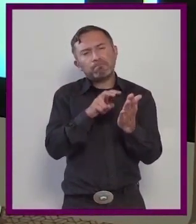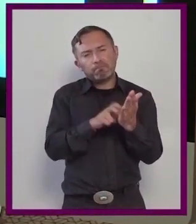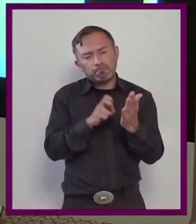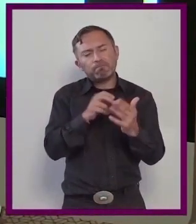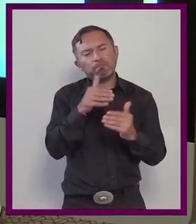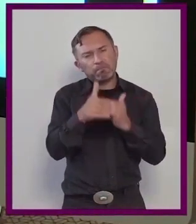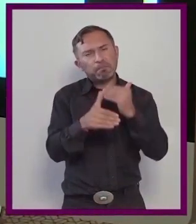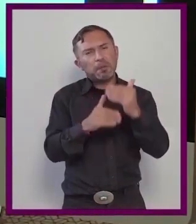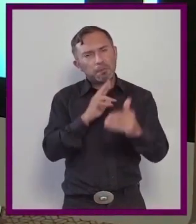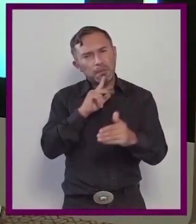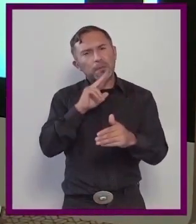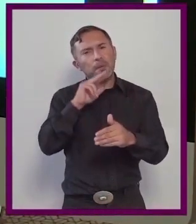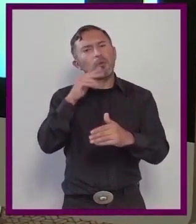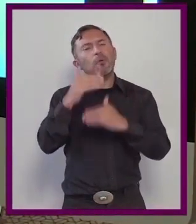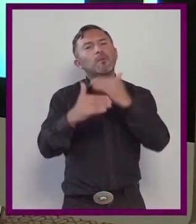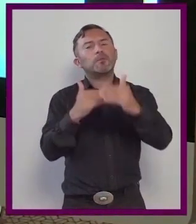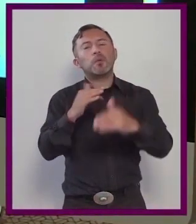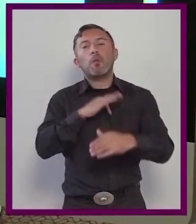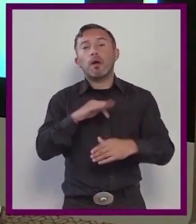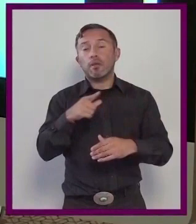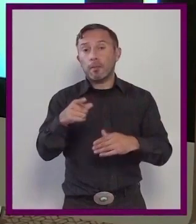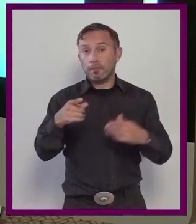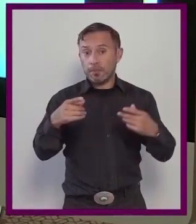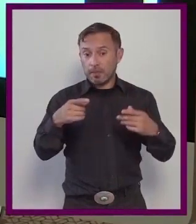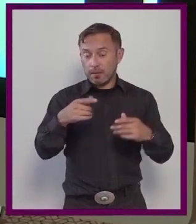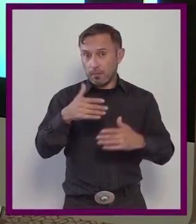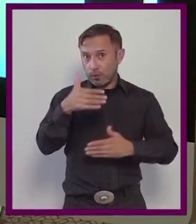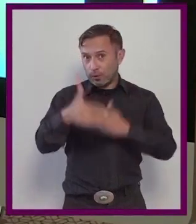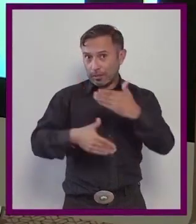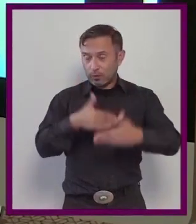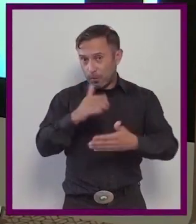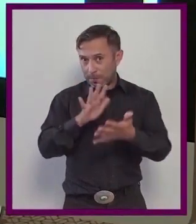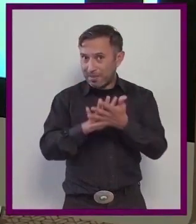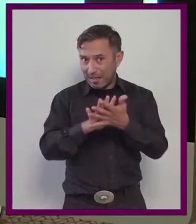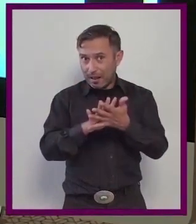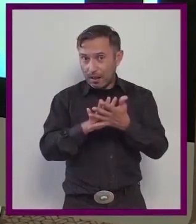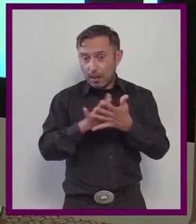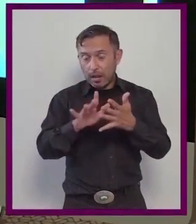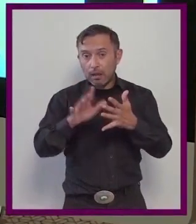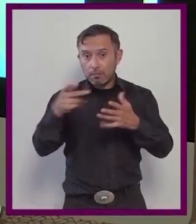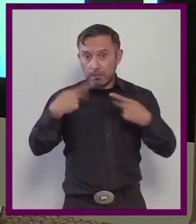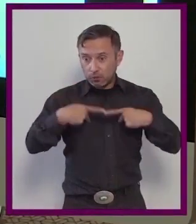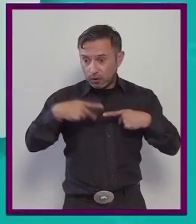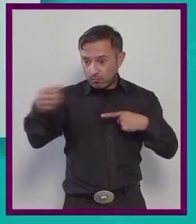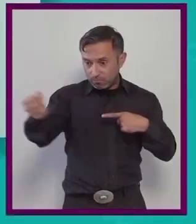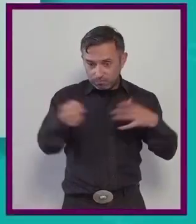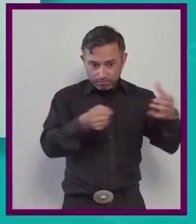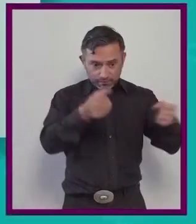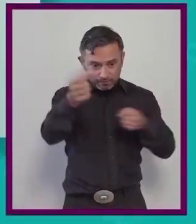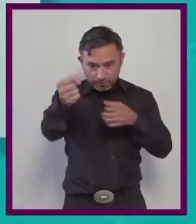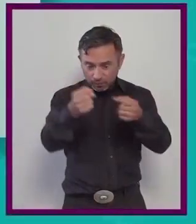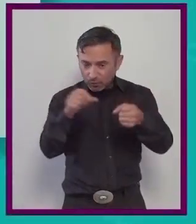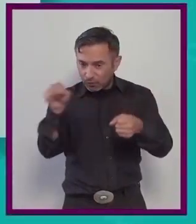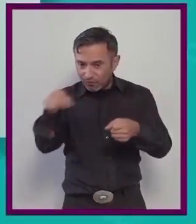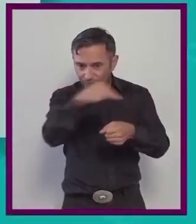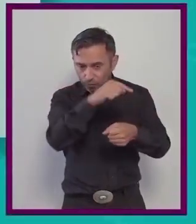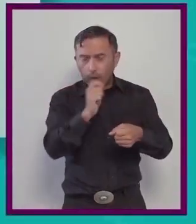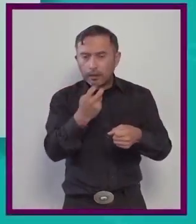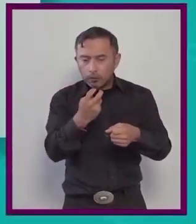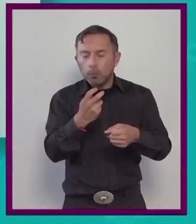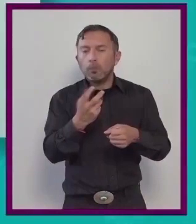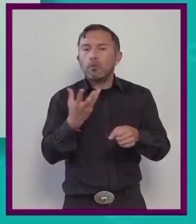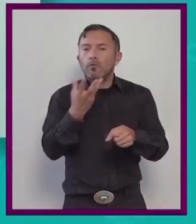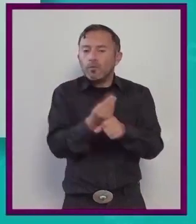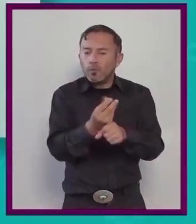la formación de todos los sujetos que intervienen dentro del proceso penal, es lo que permite que se